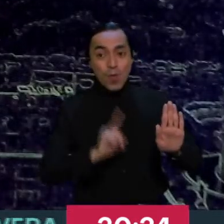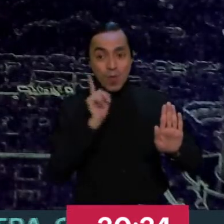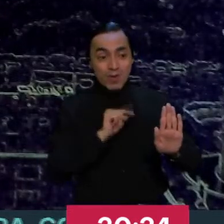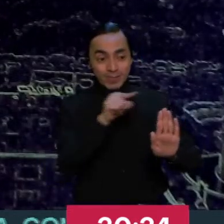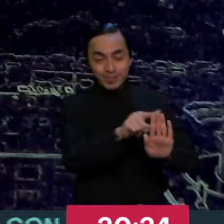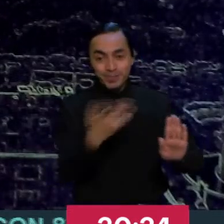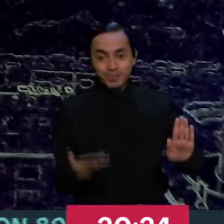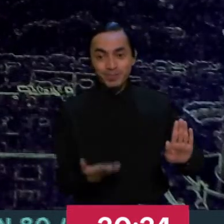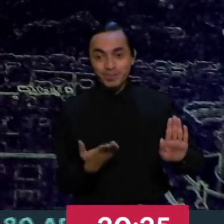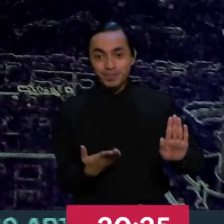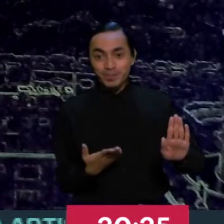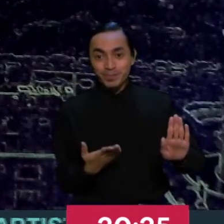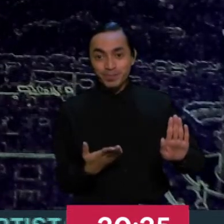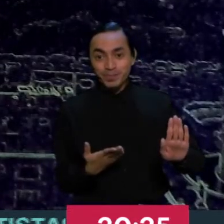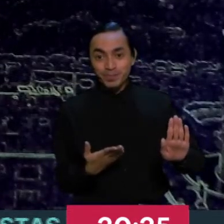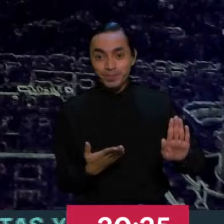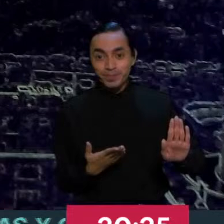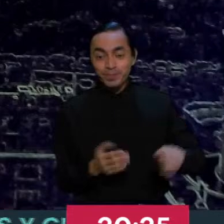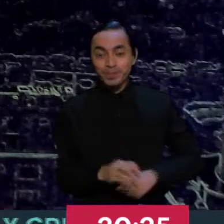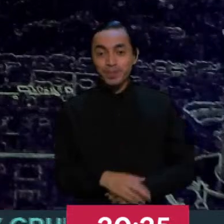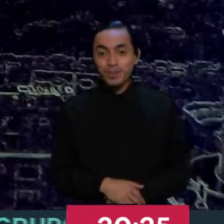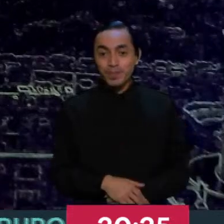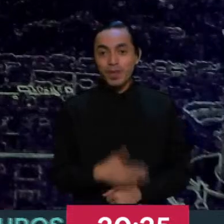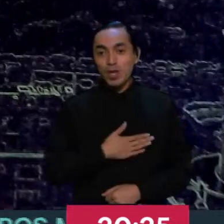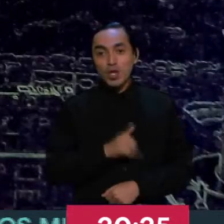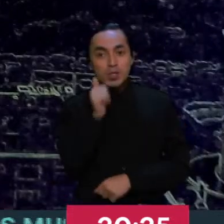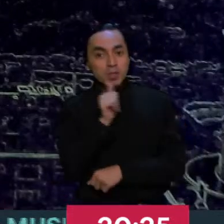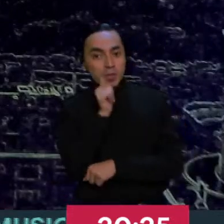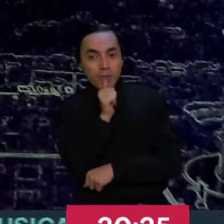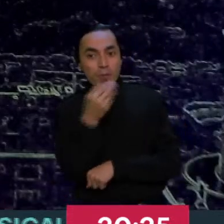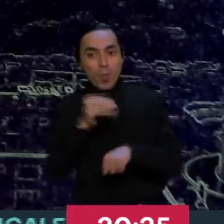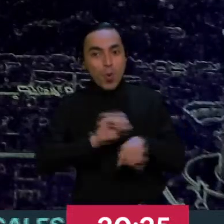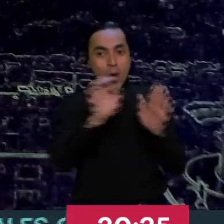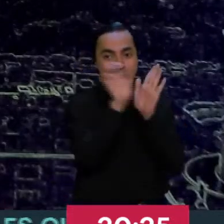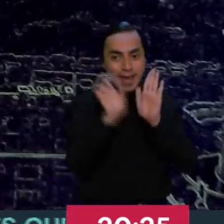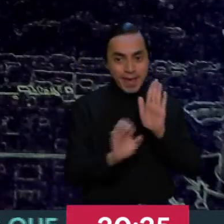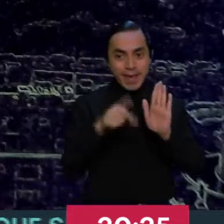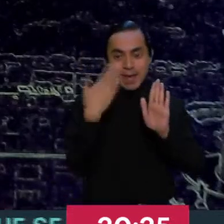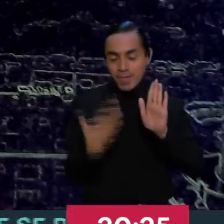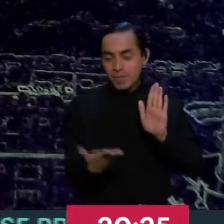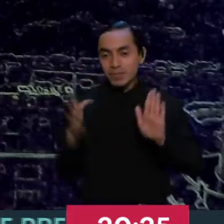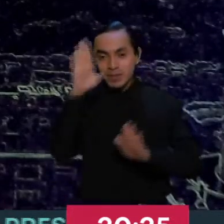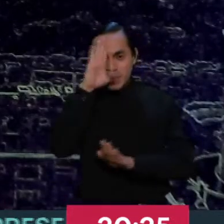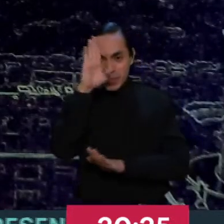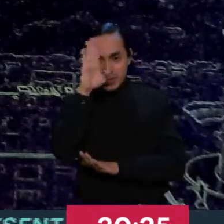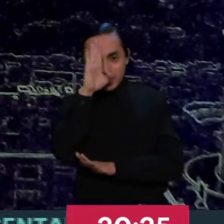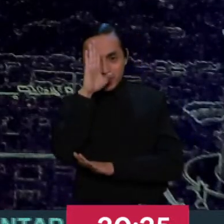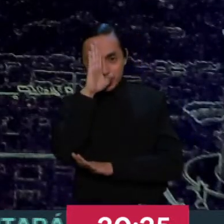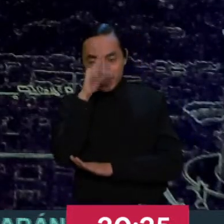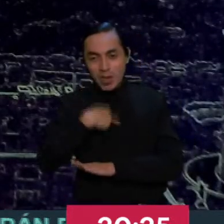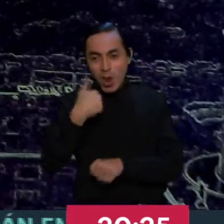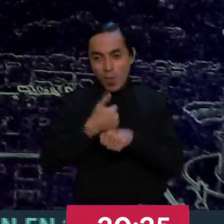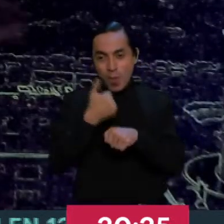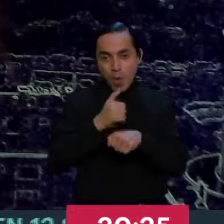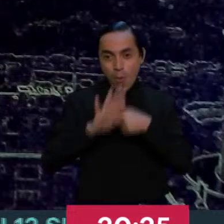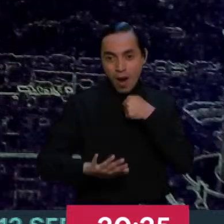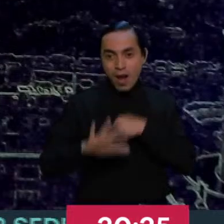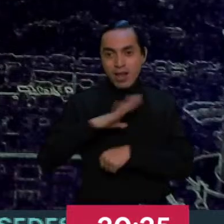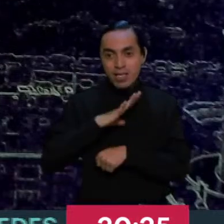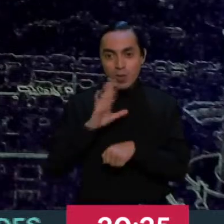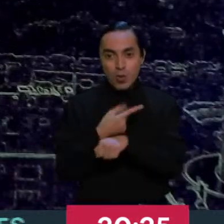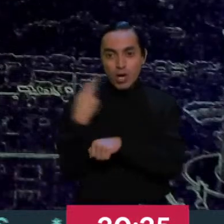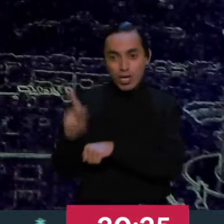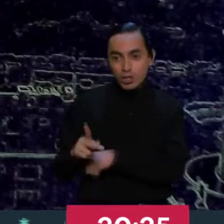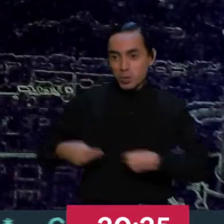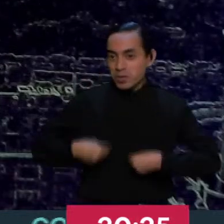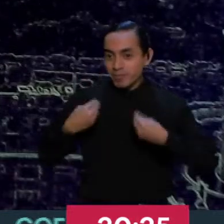ámbito público, ¿no? Hay que visibilizarlas. Yo siempre pongo como ejemplo que si pensamos, bueno, al menos yo pienso en mi abuela, que parte de su vida no